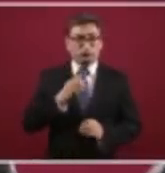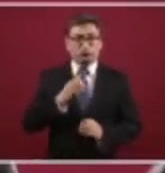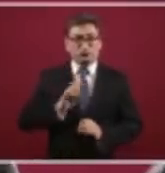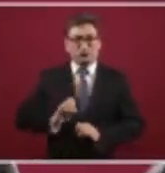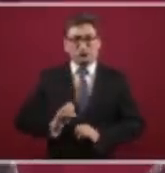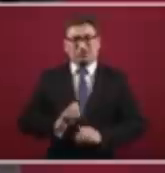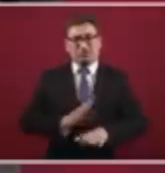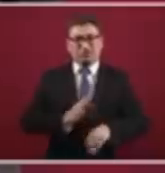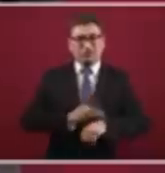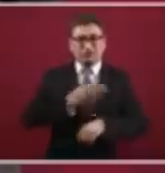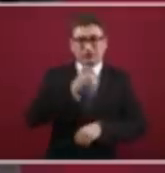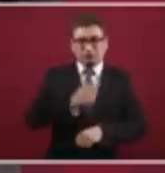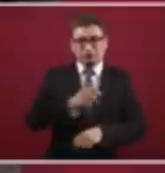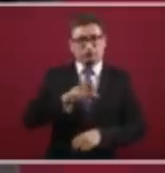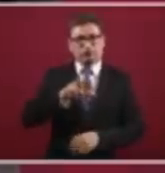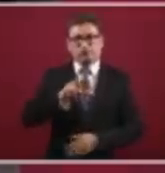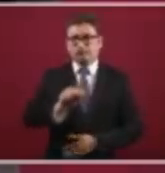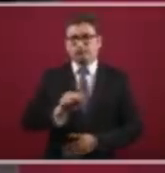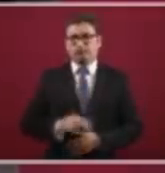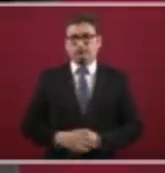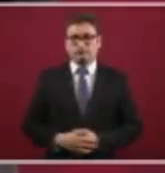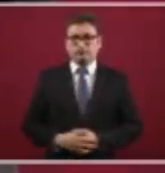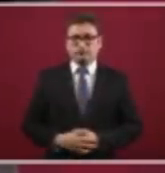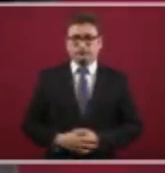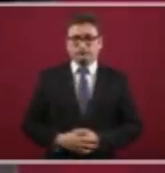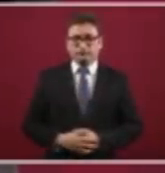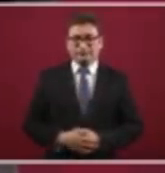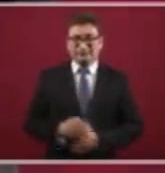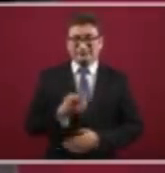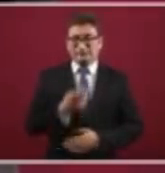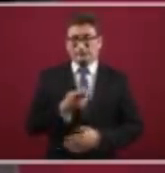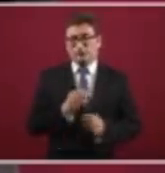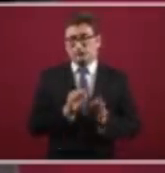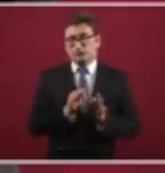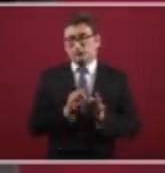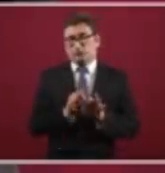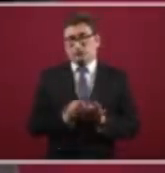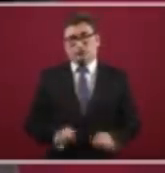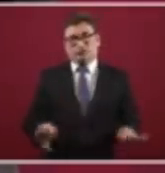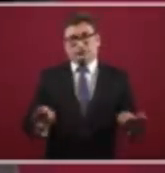eso es importantísimo